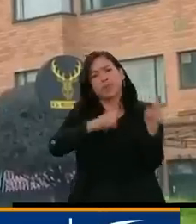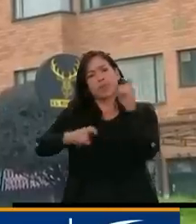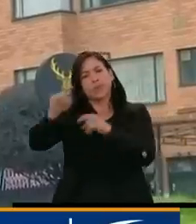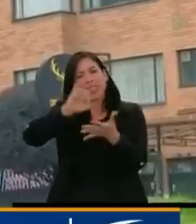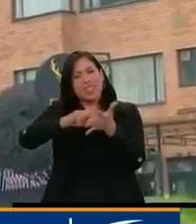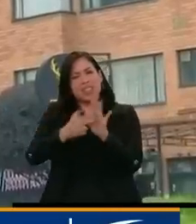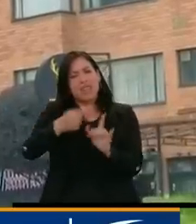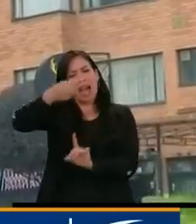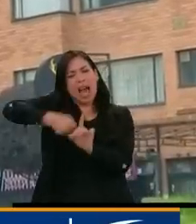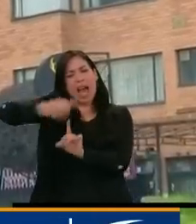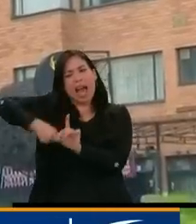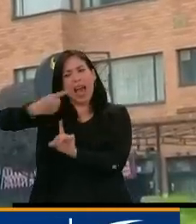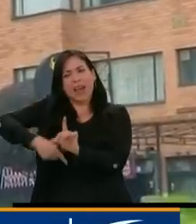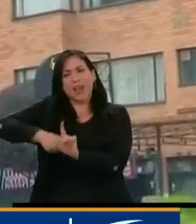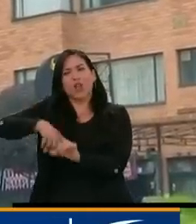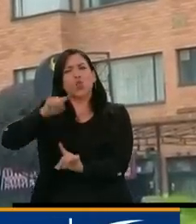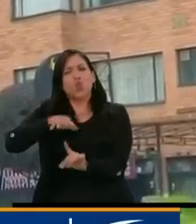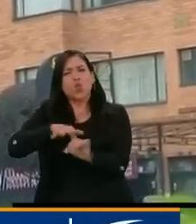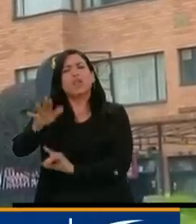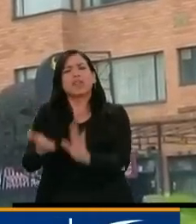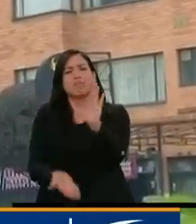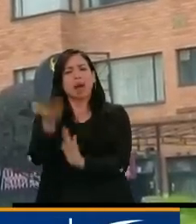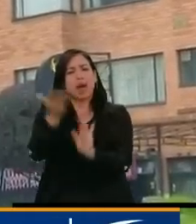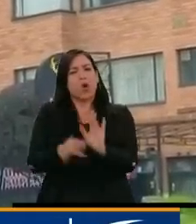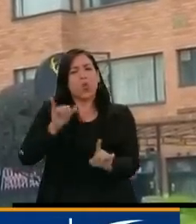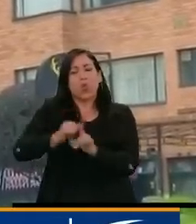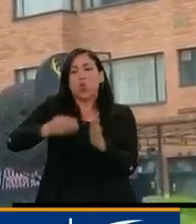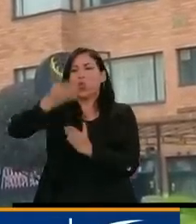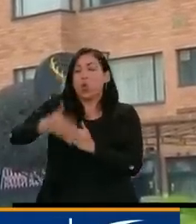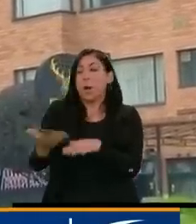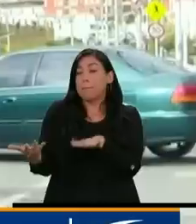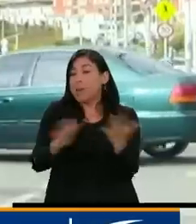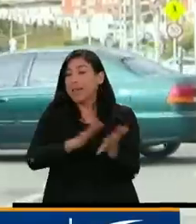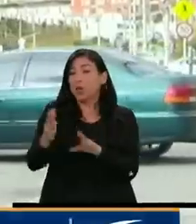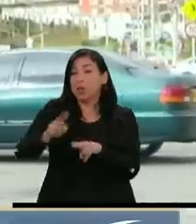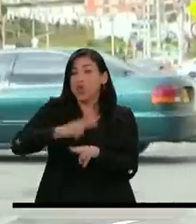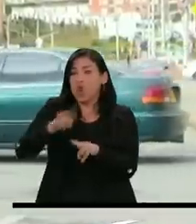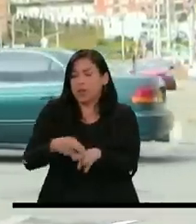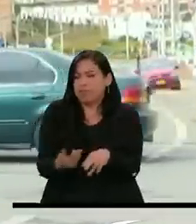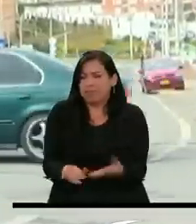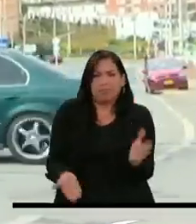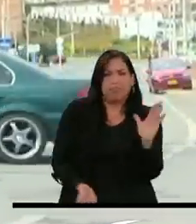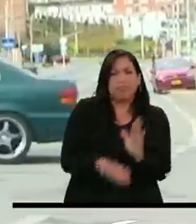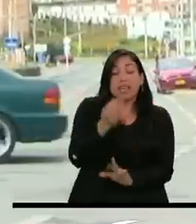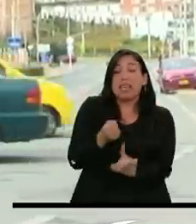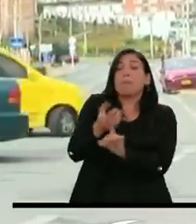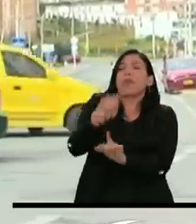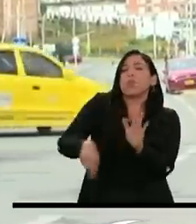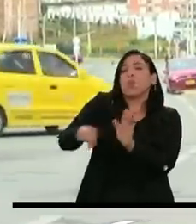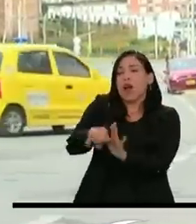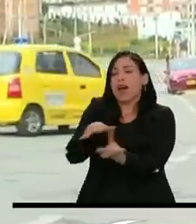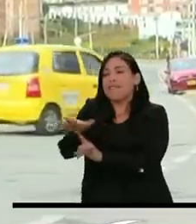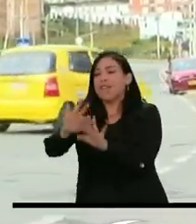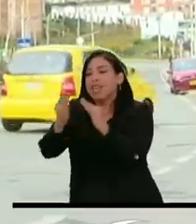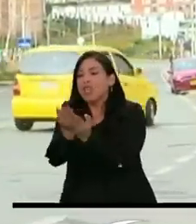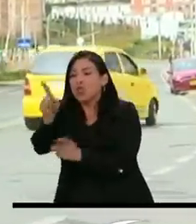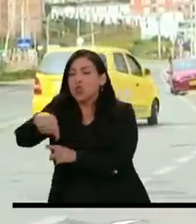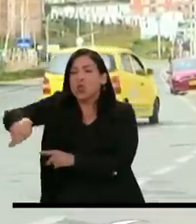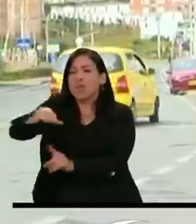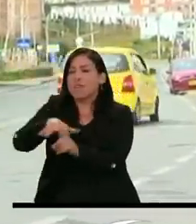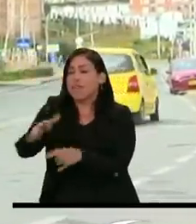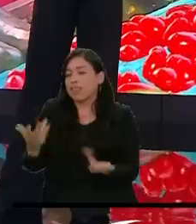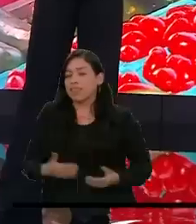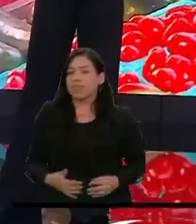oferta en arrendamientos pudo tener una gran demanda con costos por encima de los normales, generando un impacto negativo en las cifras de